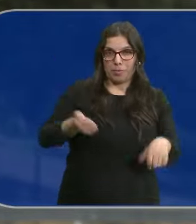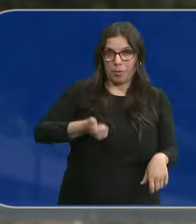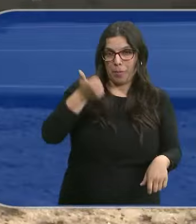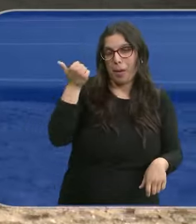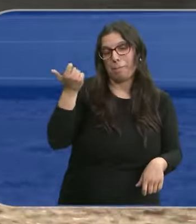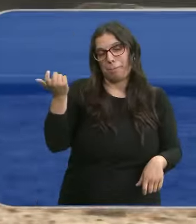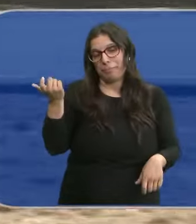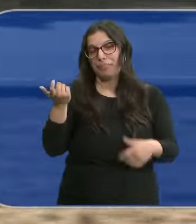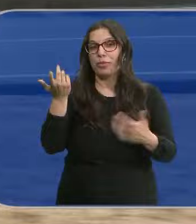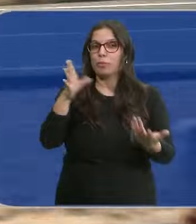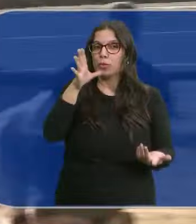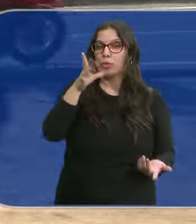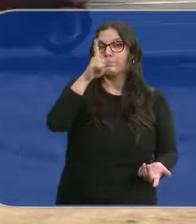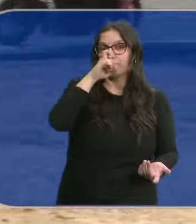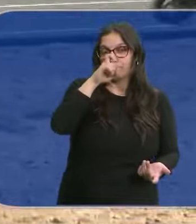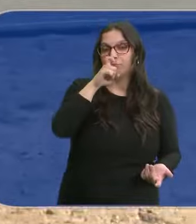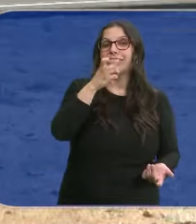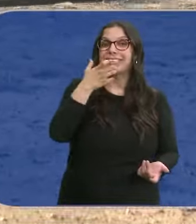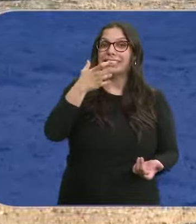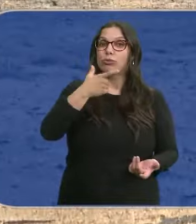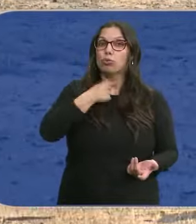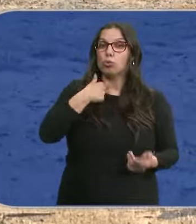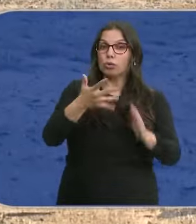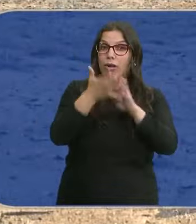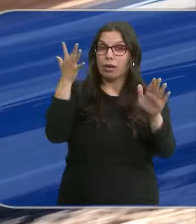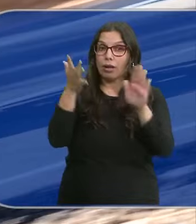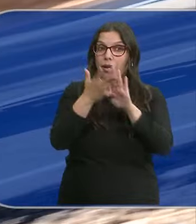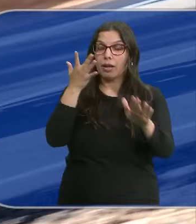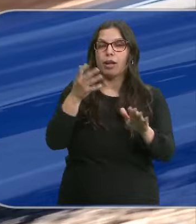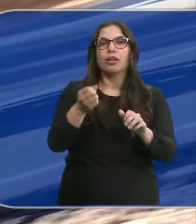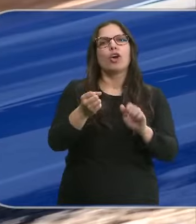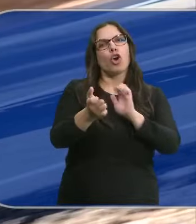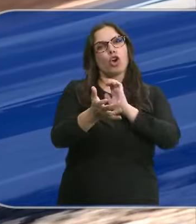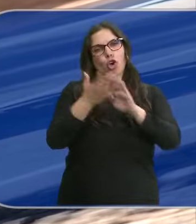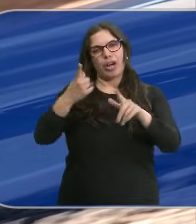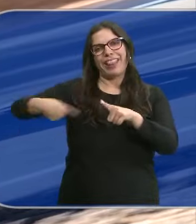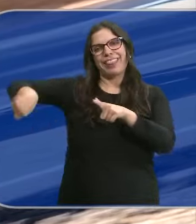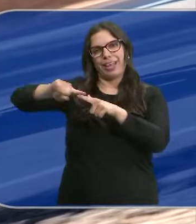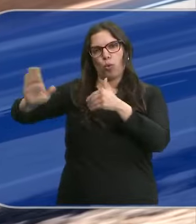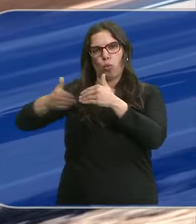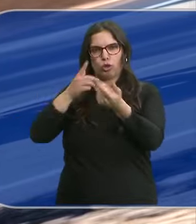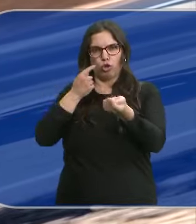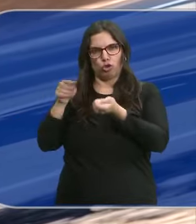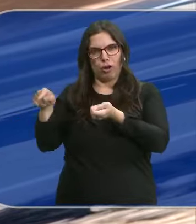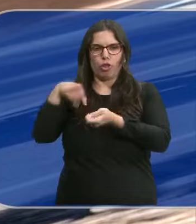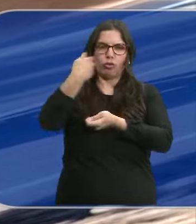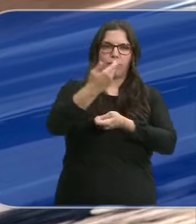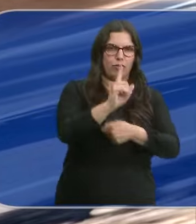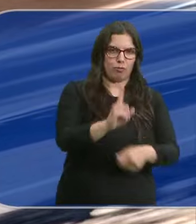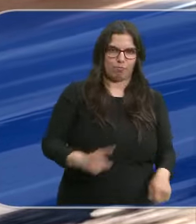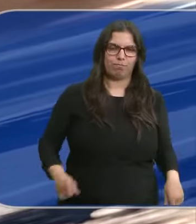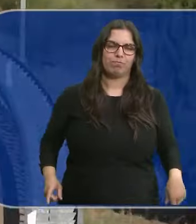más de todo. Por ese motivo recuerda a los que les guste la velocidad que para correr ya están los circuitos.